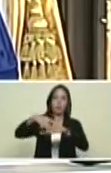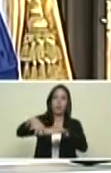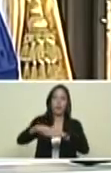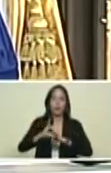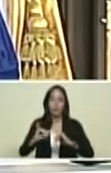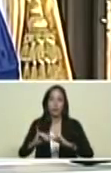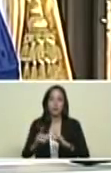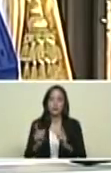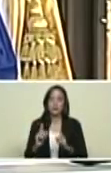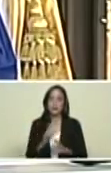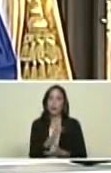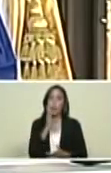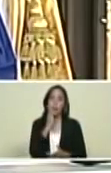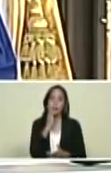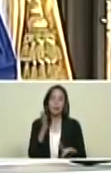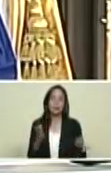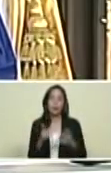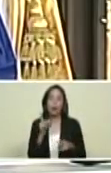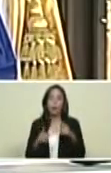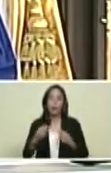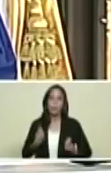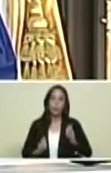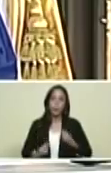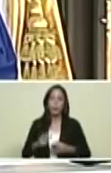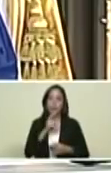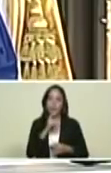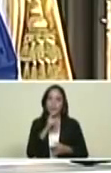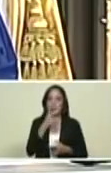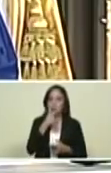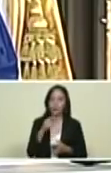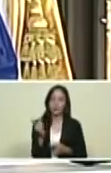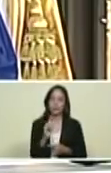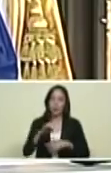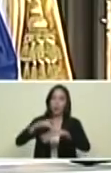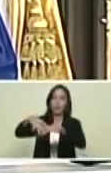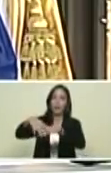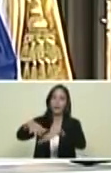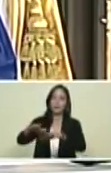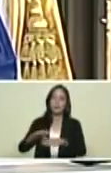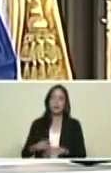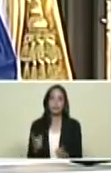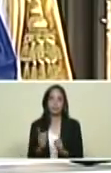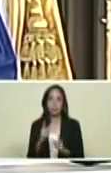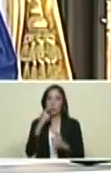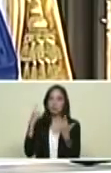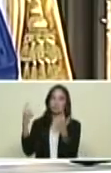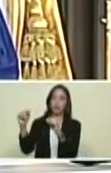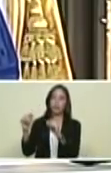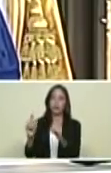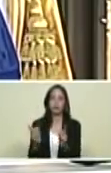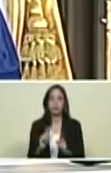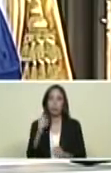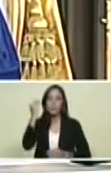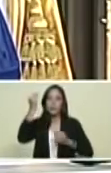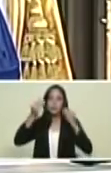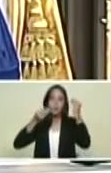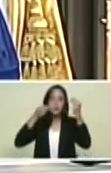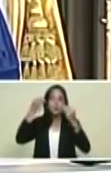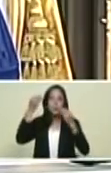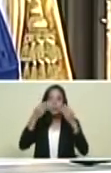la madre, para el padre, no es fácil dejar al niño ahí y se van y van